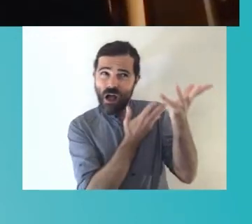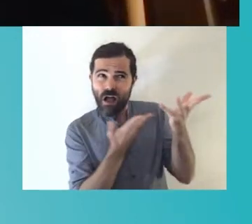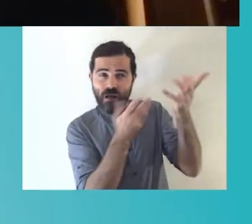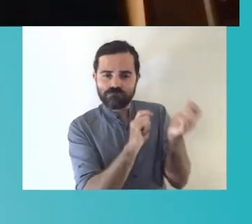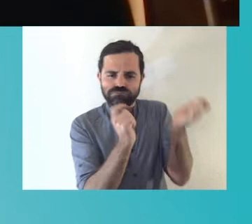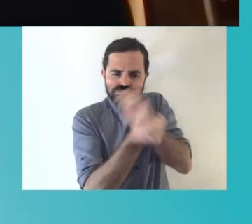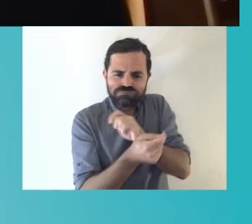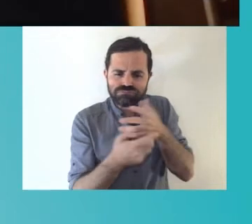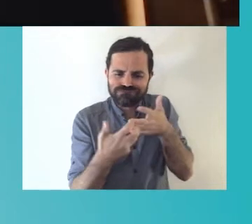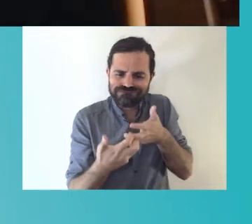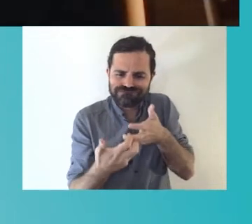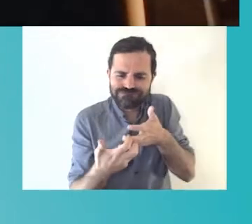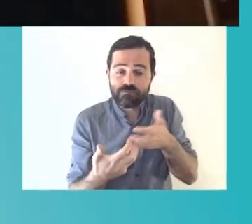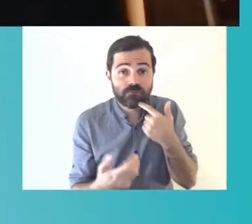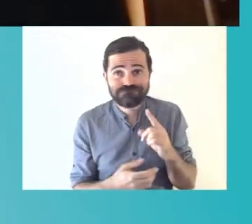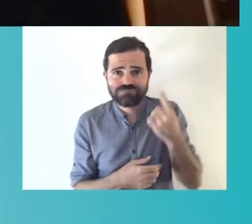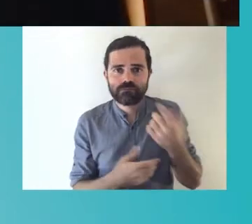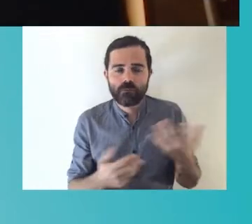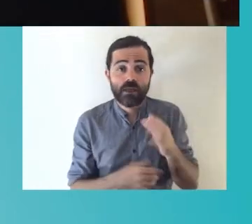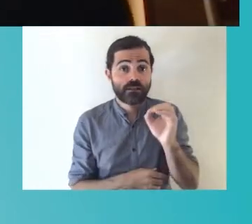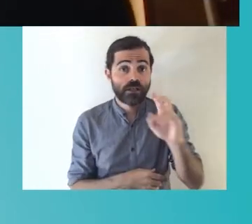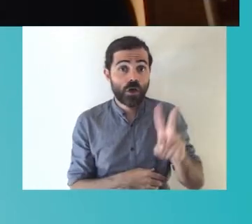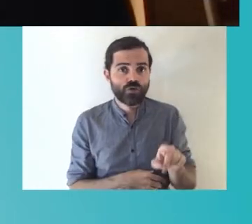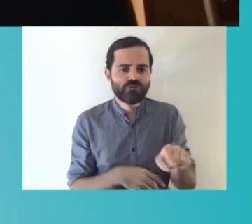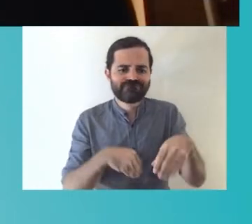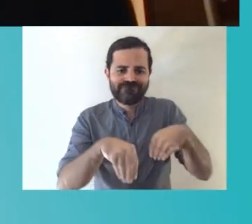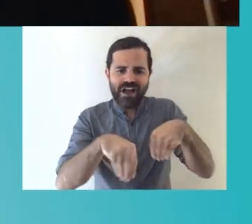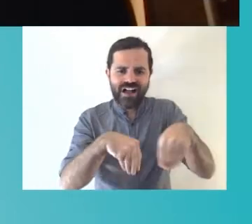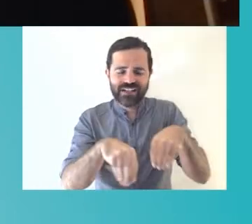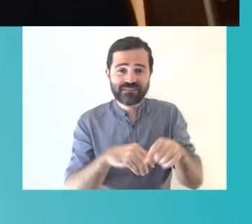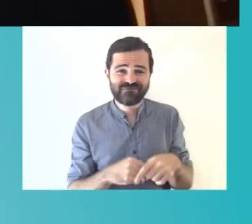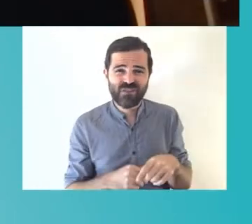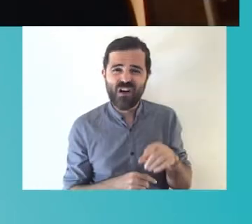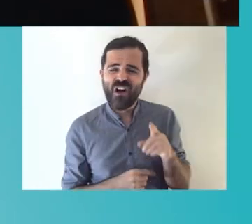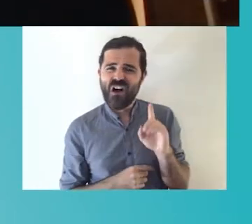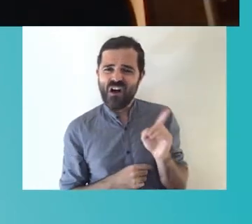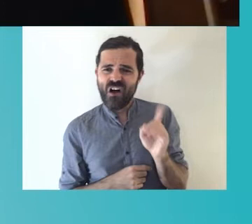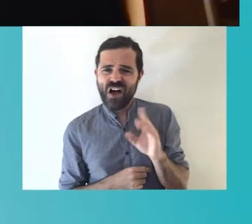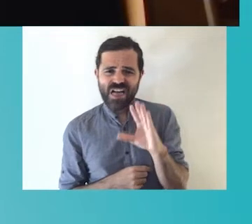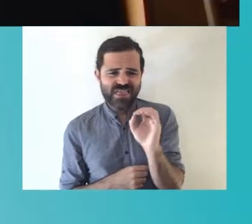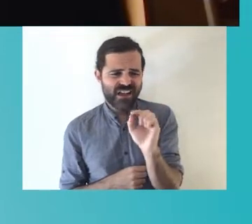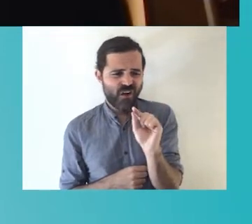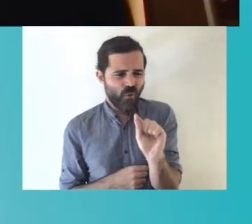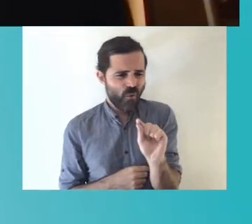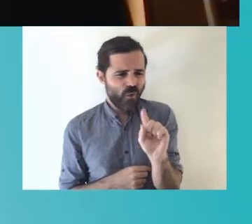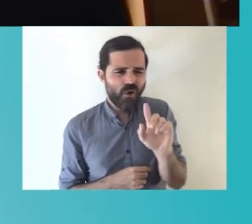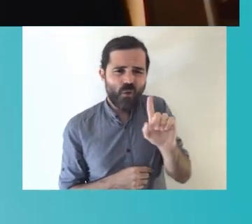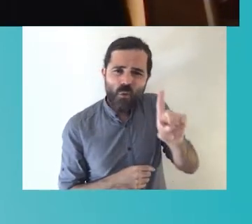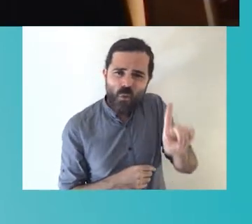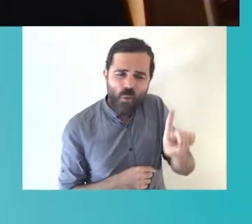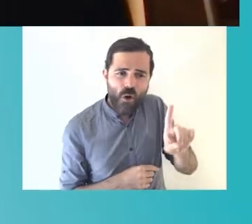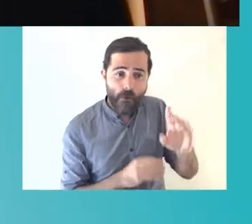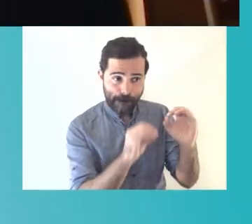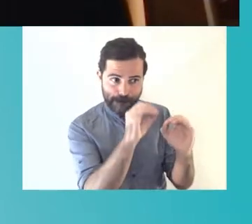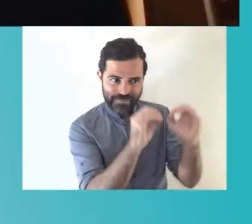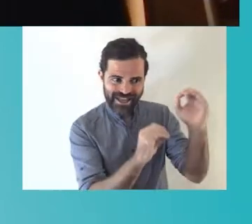que solamente un 0,01% de las emisiones globales se compensan a través de dicho mecanismo. Aproximadamente un 40% de